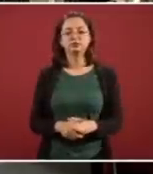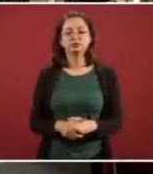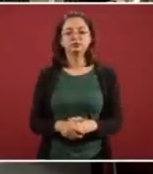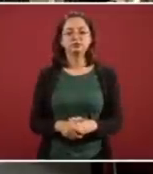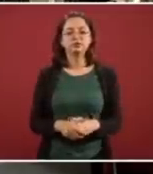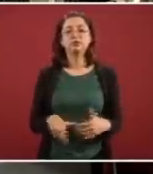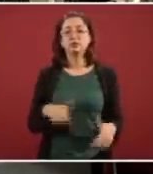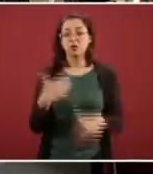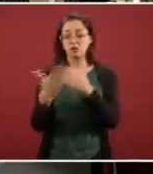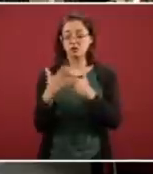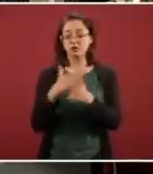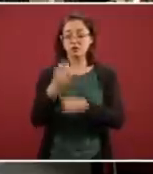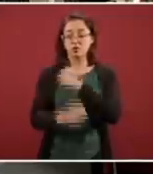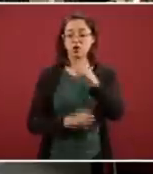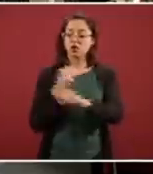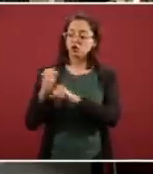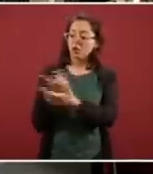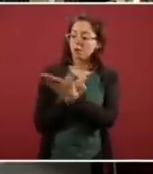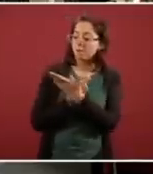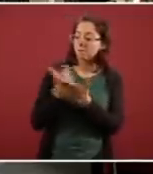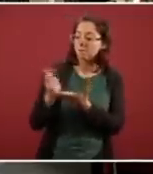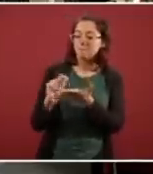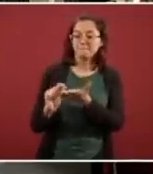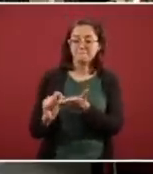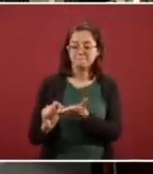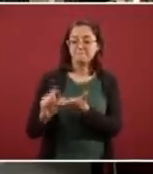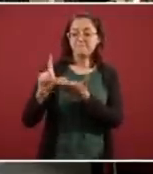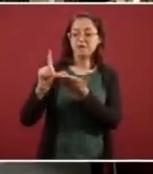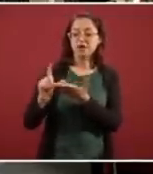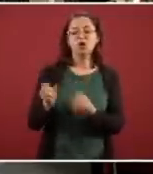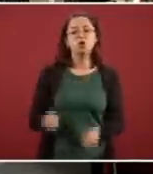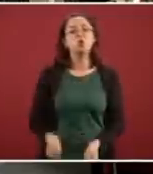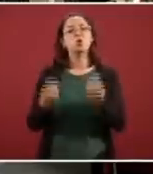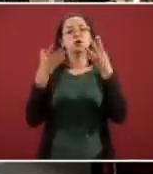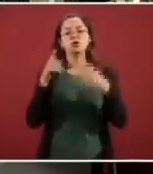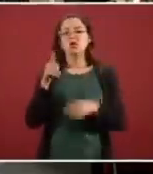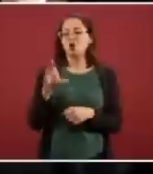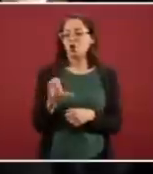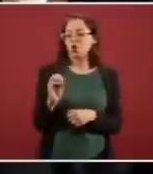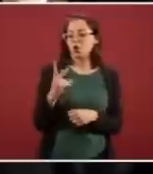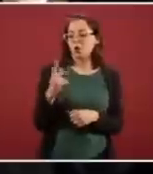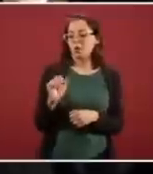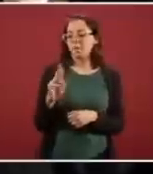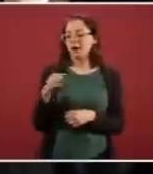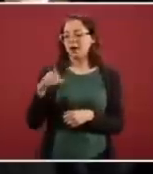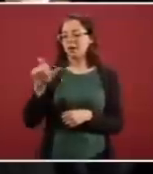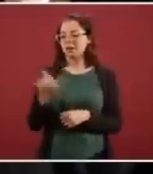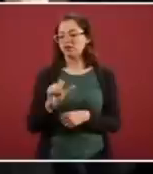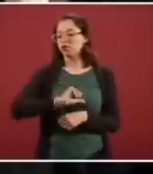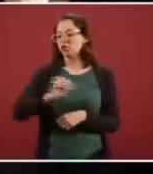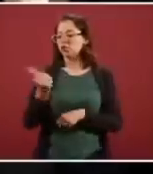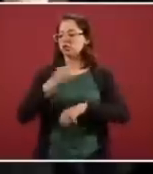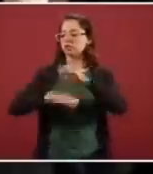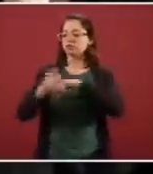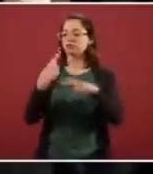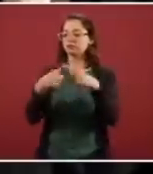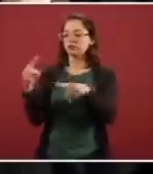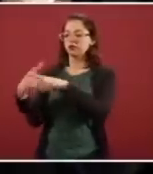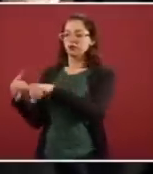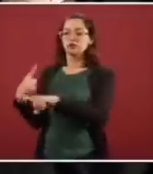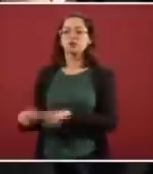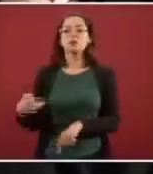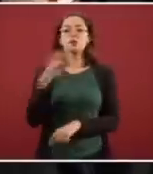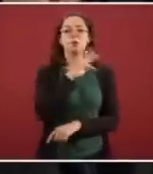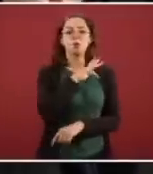subir el salario mínimo el año que entra, precisamente la Coparmex y otras organizaciones empresariales hablan de que se puede dar un aumento al salario